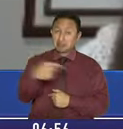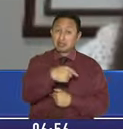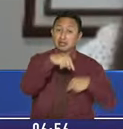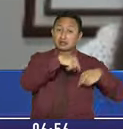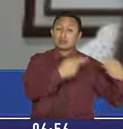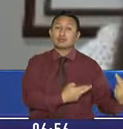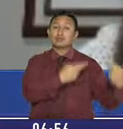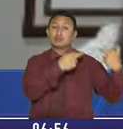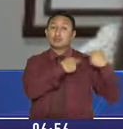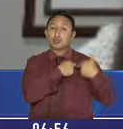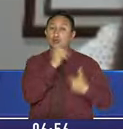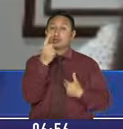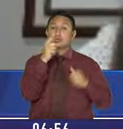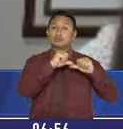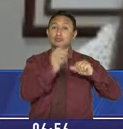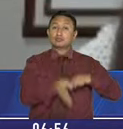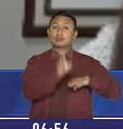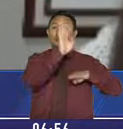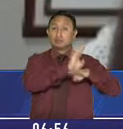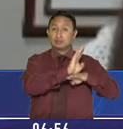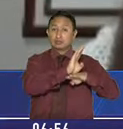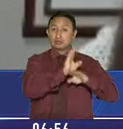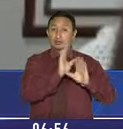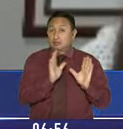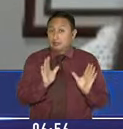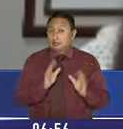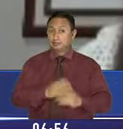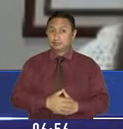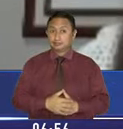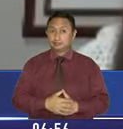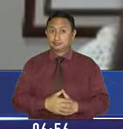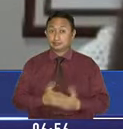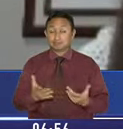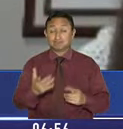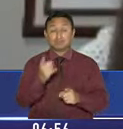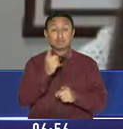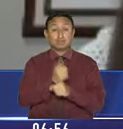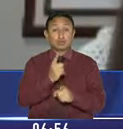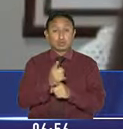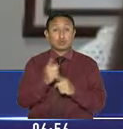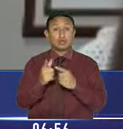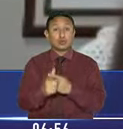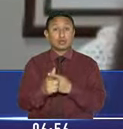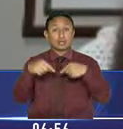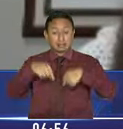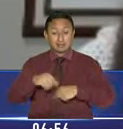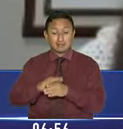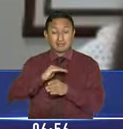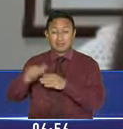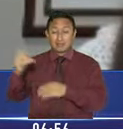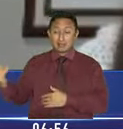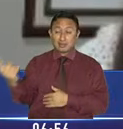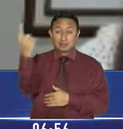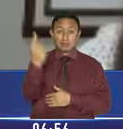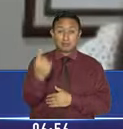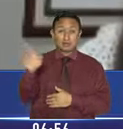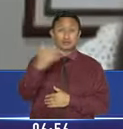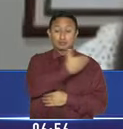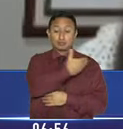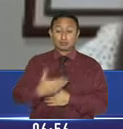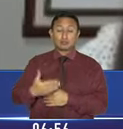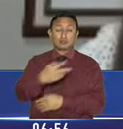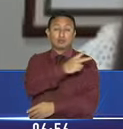función legislativa. Por lo tanto, es urgente la comparecencia del presidente y sus vocales del Consejo Nacional de la